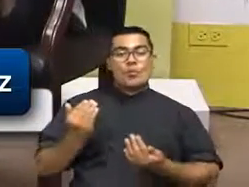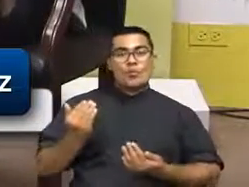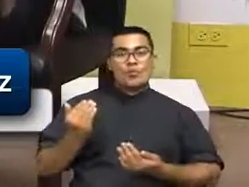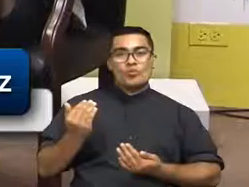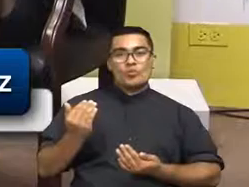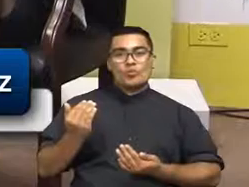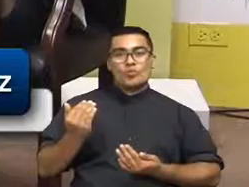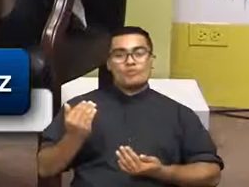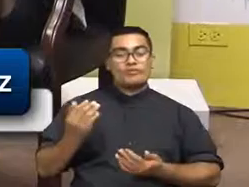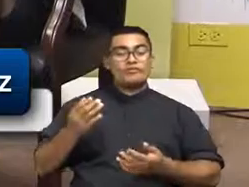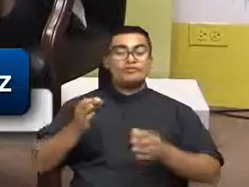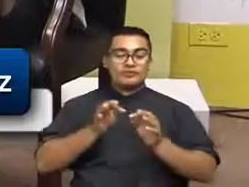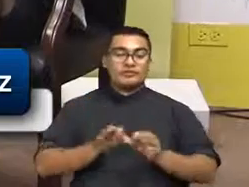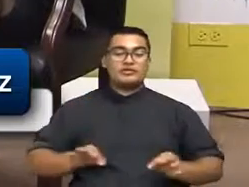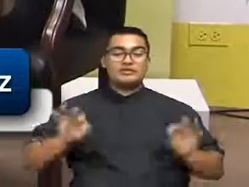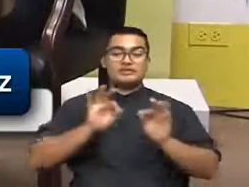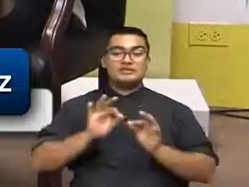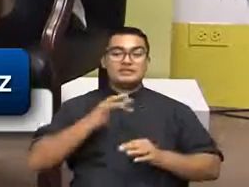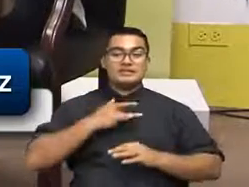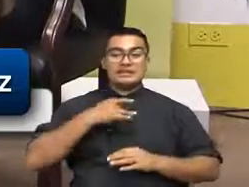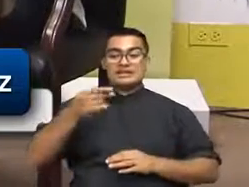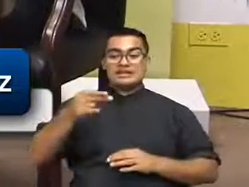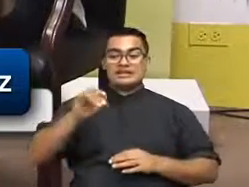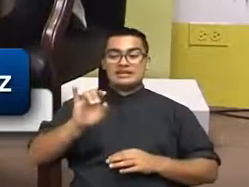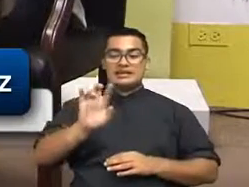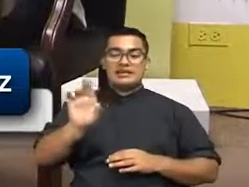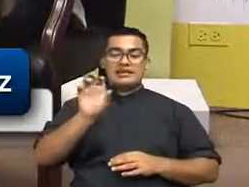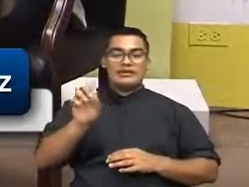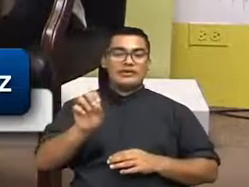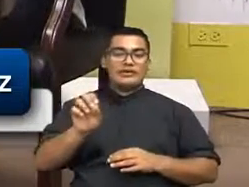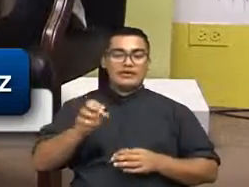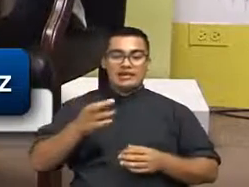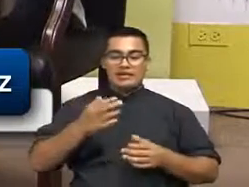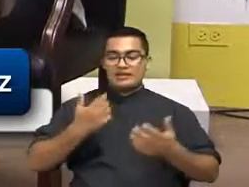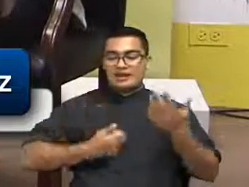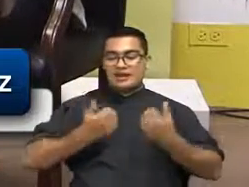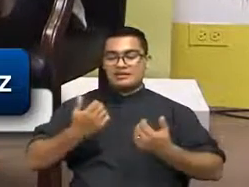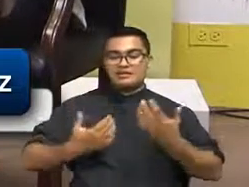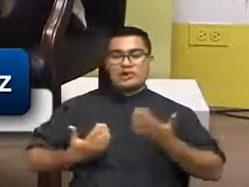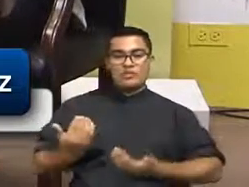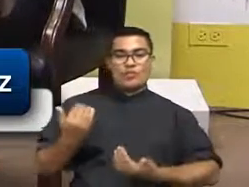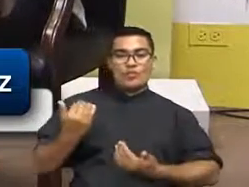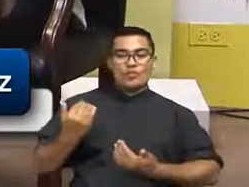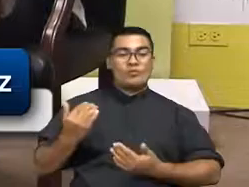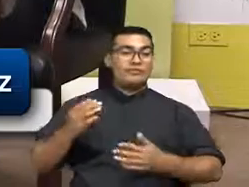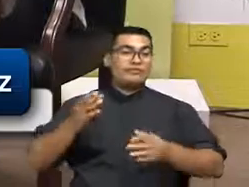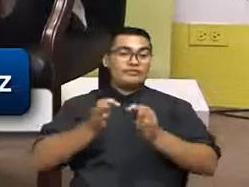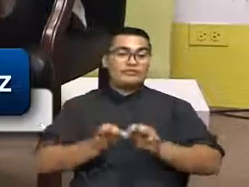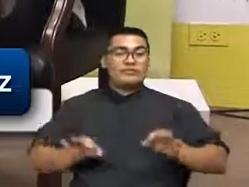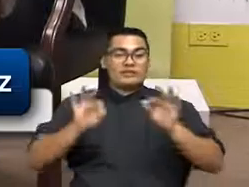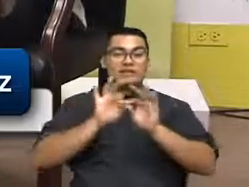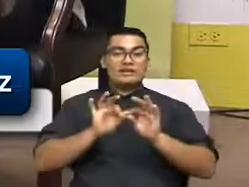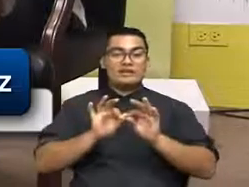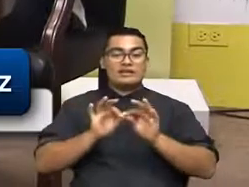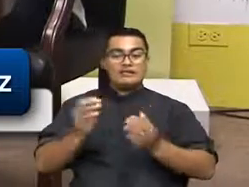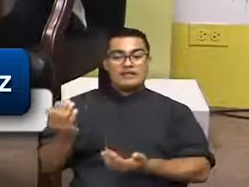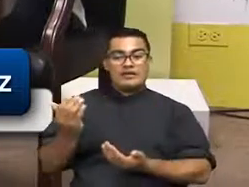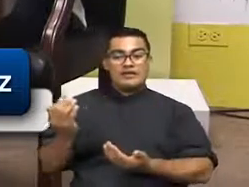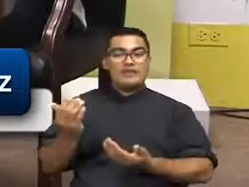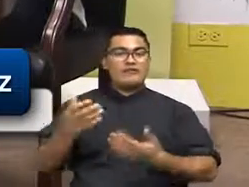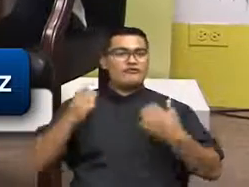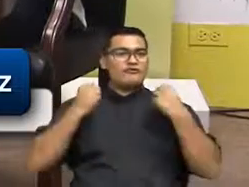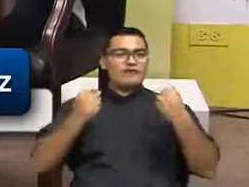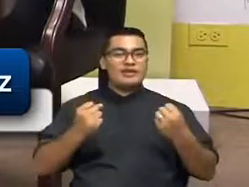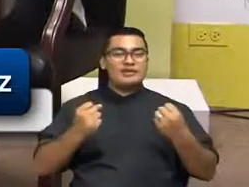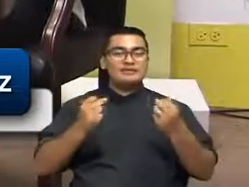porque las cantidades de hierro que se proporcionan en lo que es la lactancia materna, además de ser las